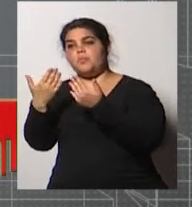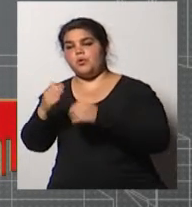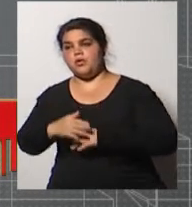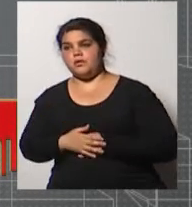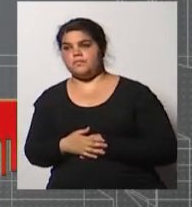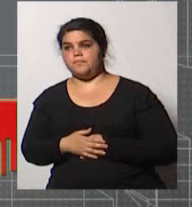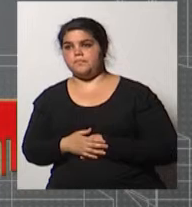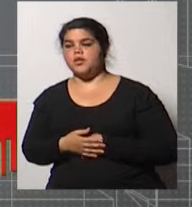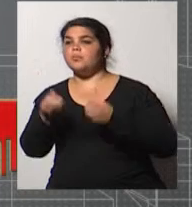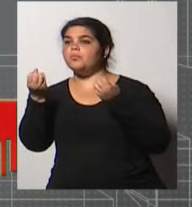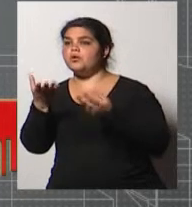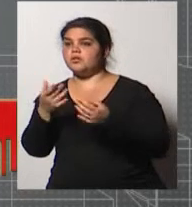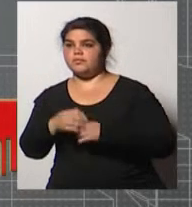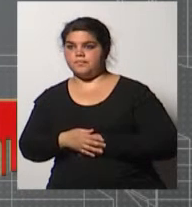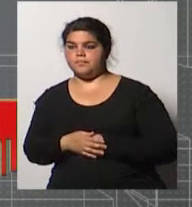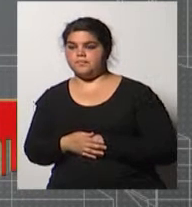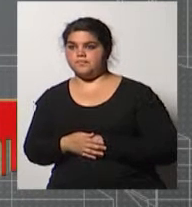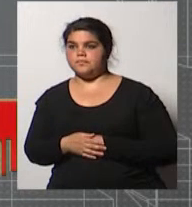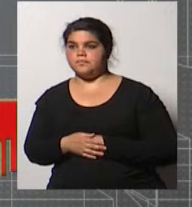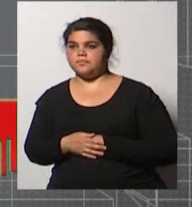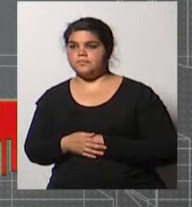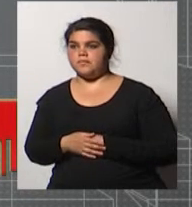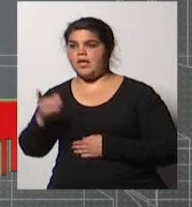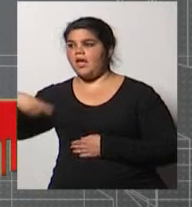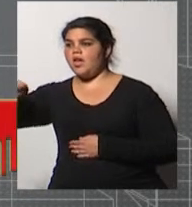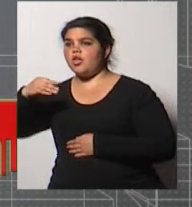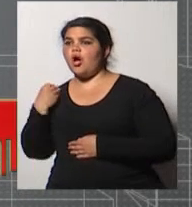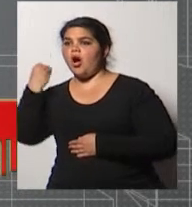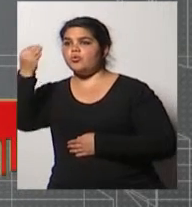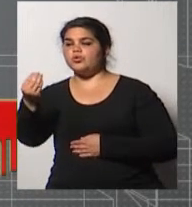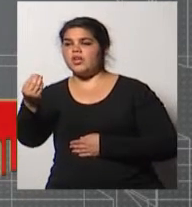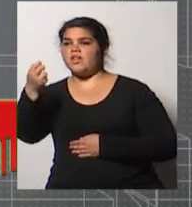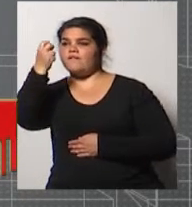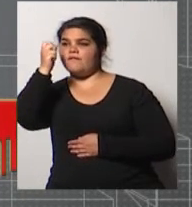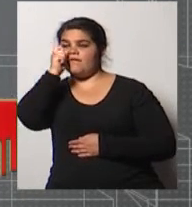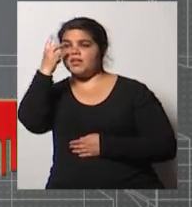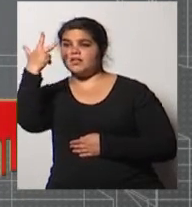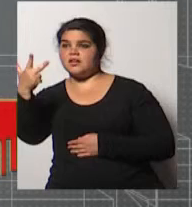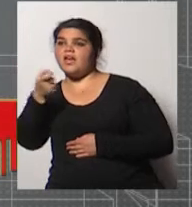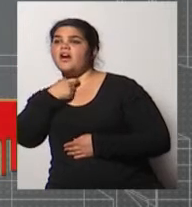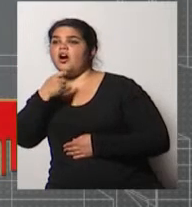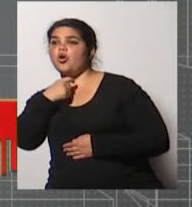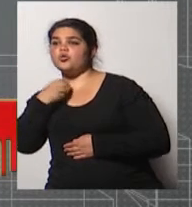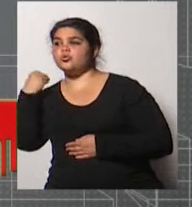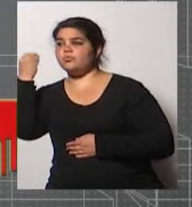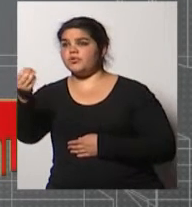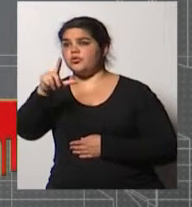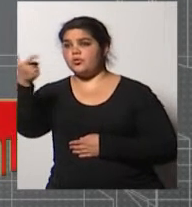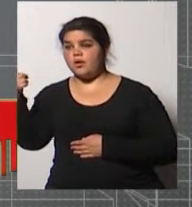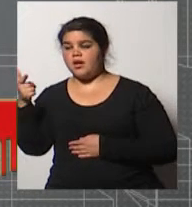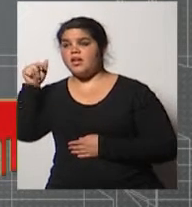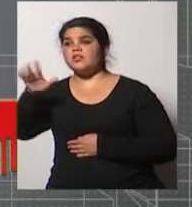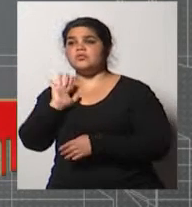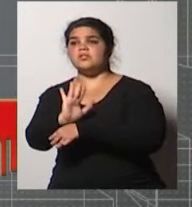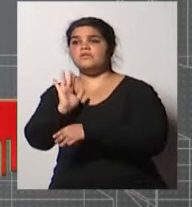provincia, porque se quedarían sin autoridades a partir del 23 de agosto. Habría cefalía en la provincia, claro, y por lo tanto eso es lo que